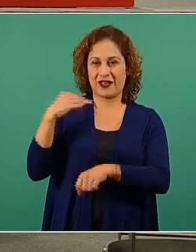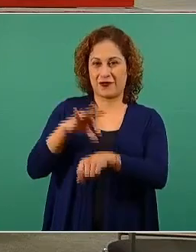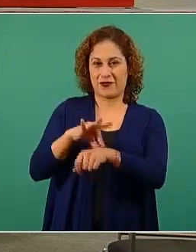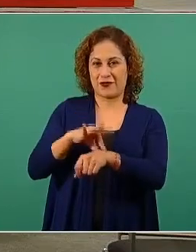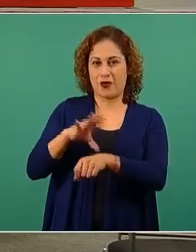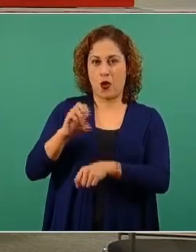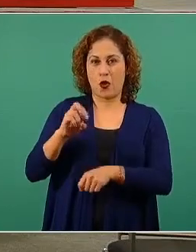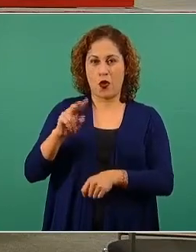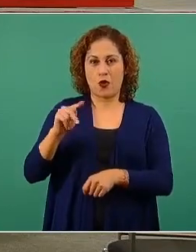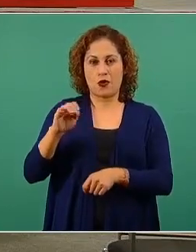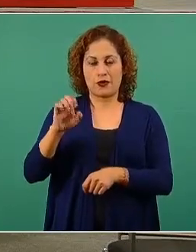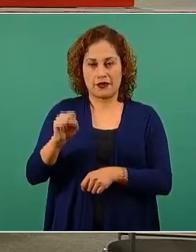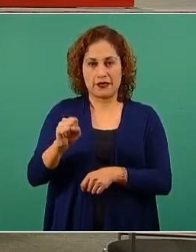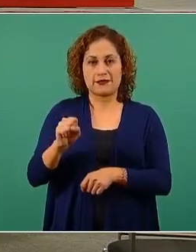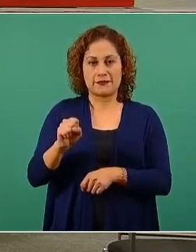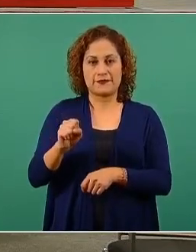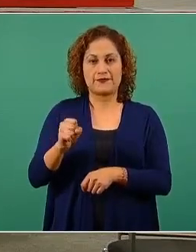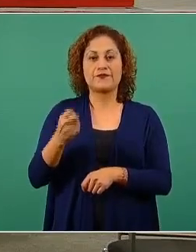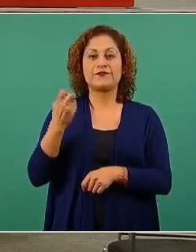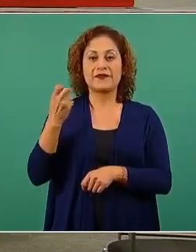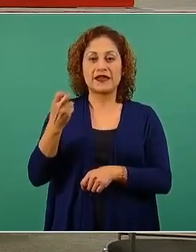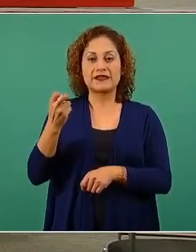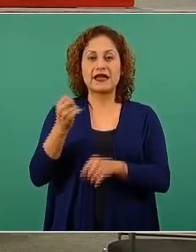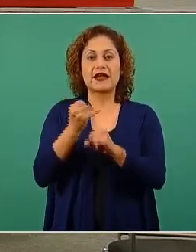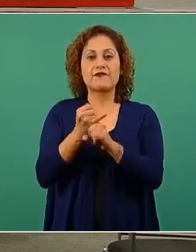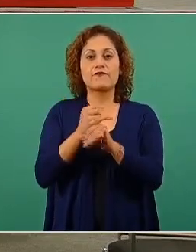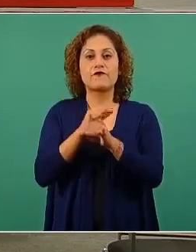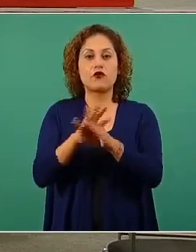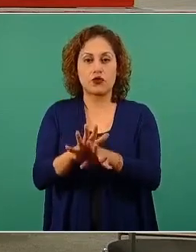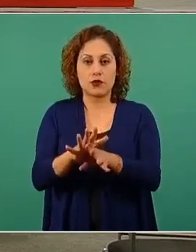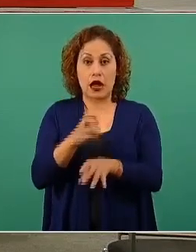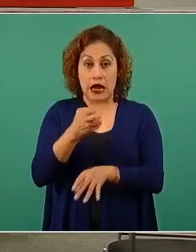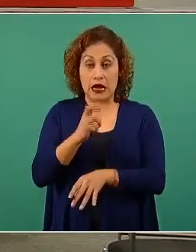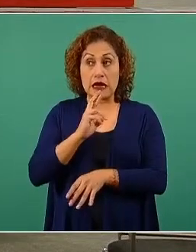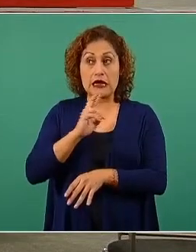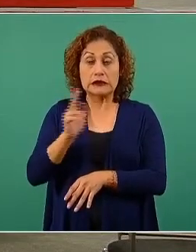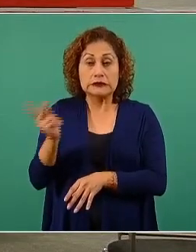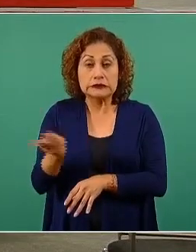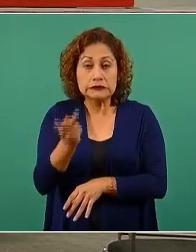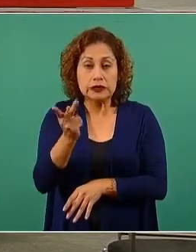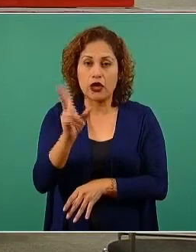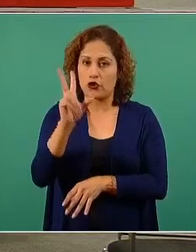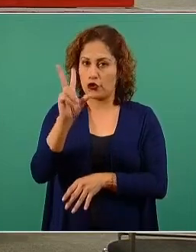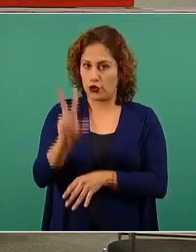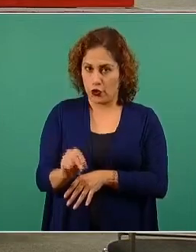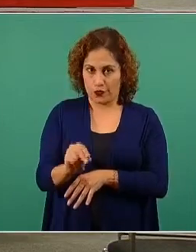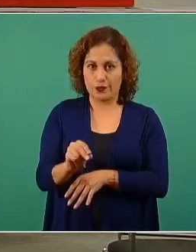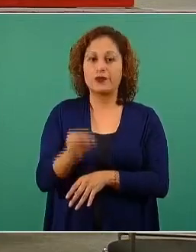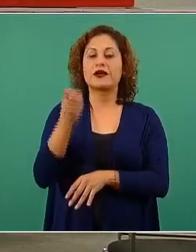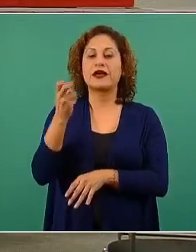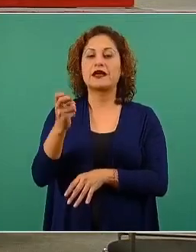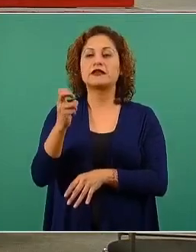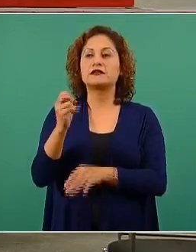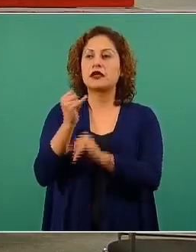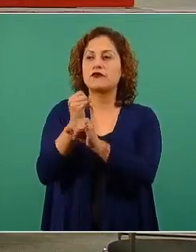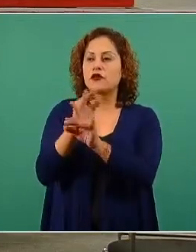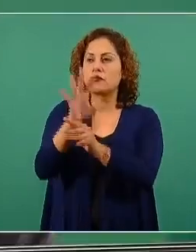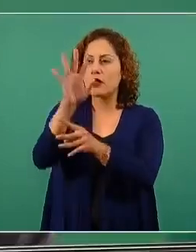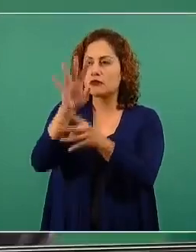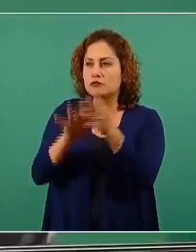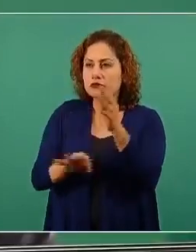recientes. Es un mecanismo de información. Ese no es para hacer reportes, es información, pero